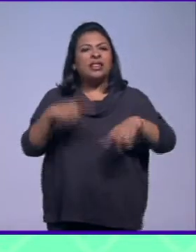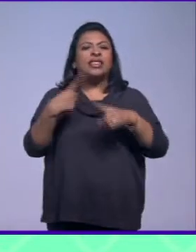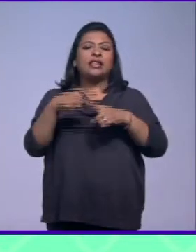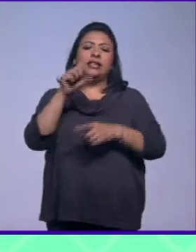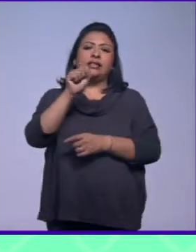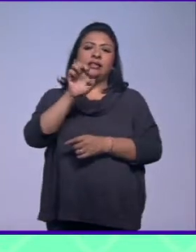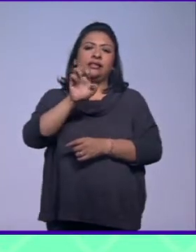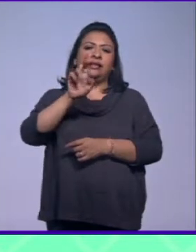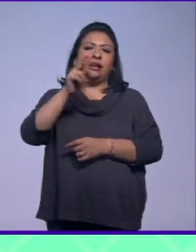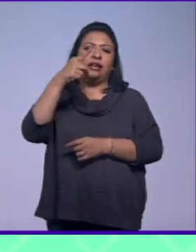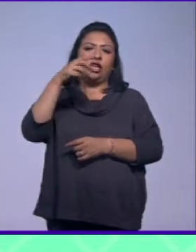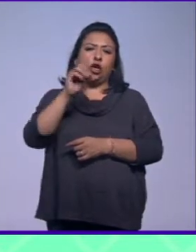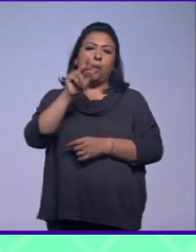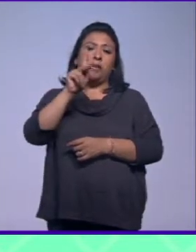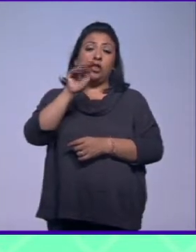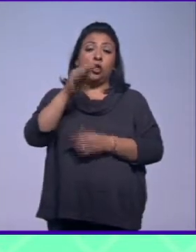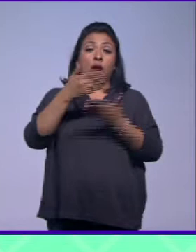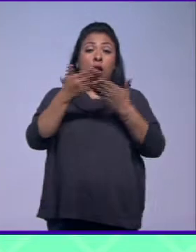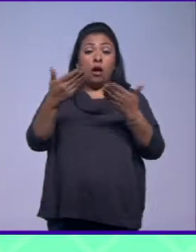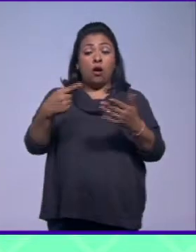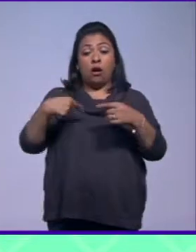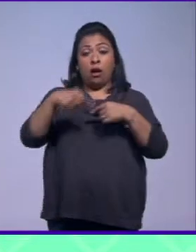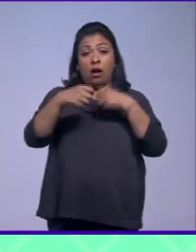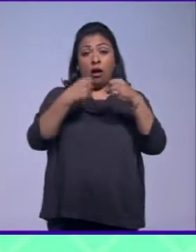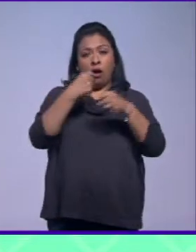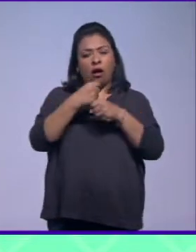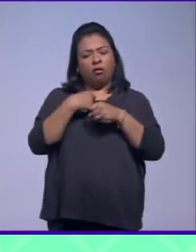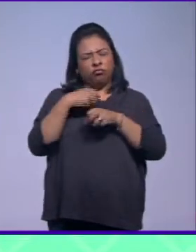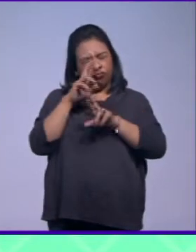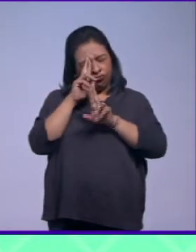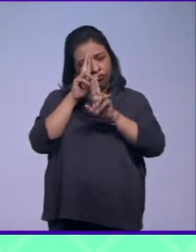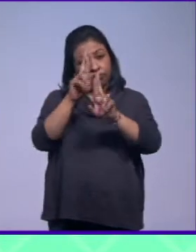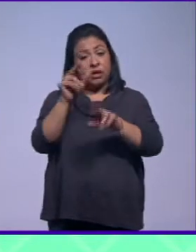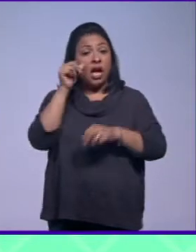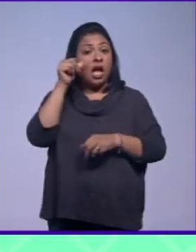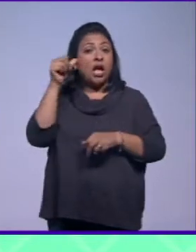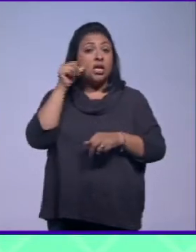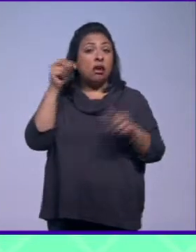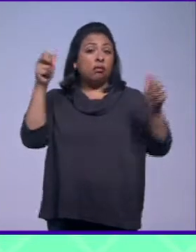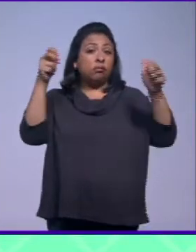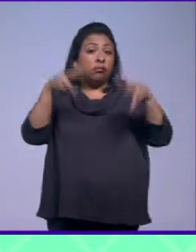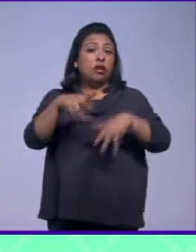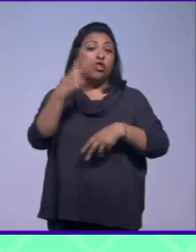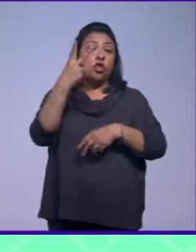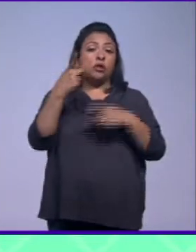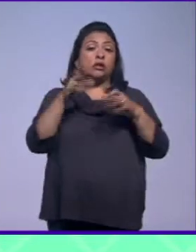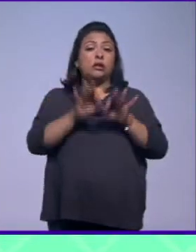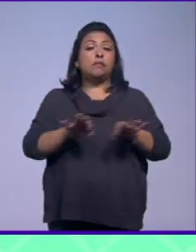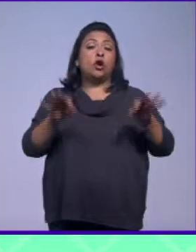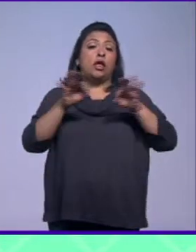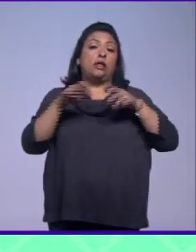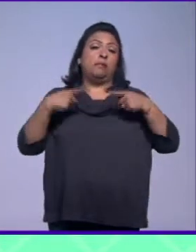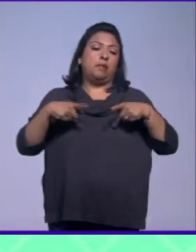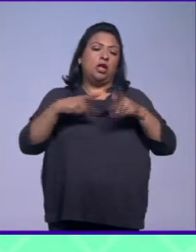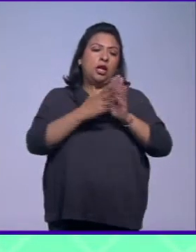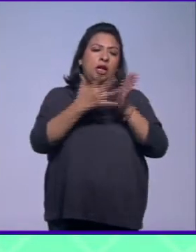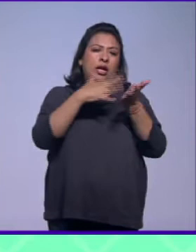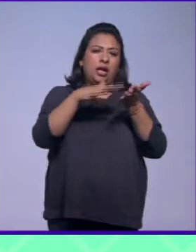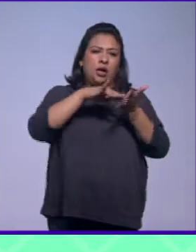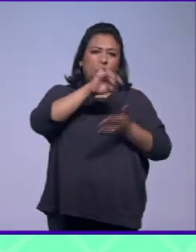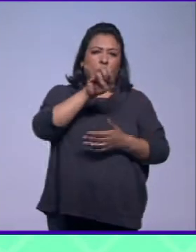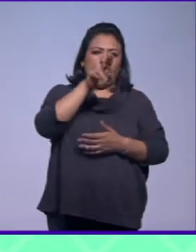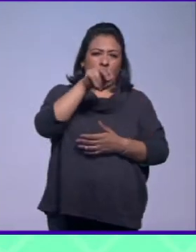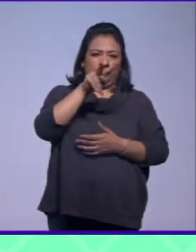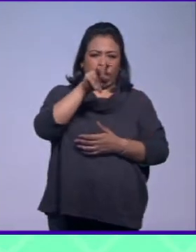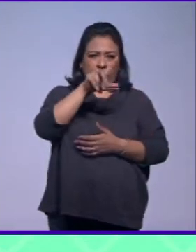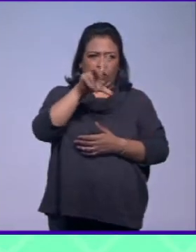sergio pitol que este año se le riendo un gran homenaje ayer convocó a dos distinguidos lectores de juan villoro por un